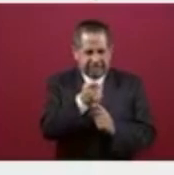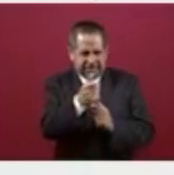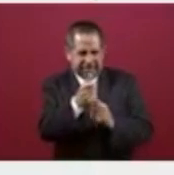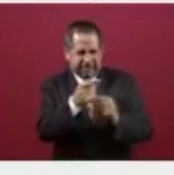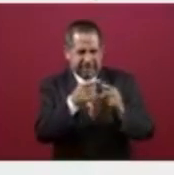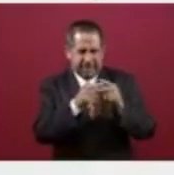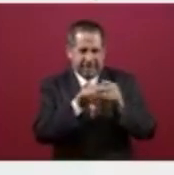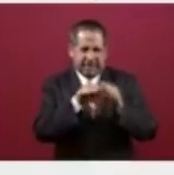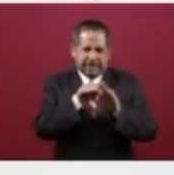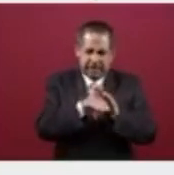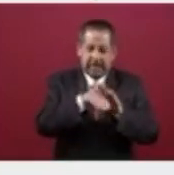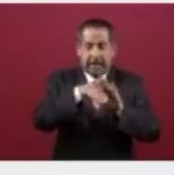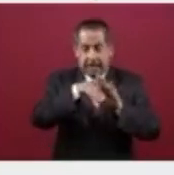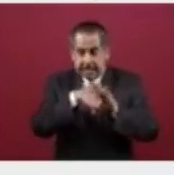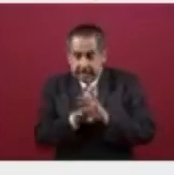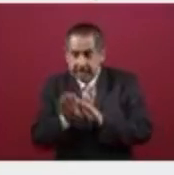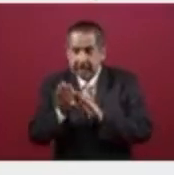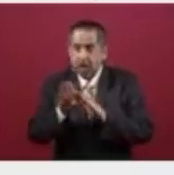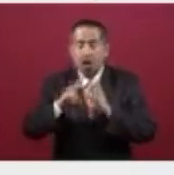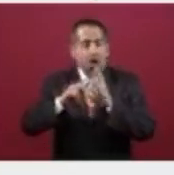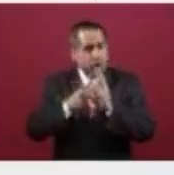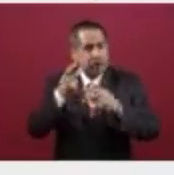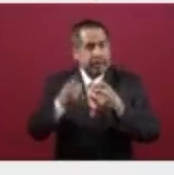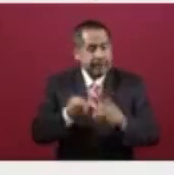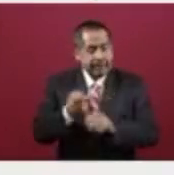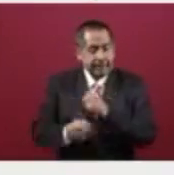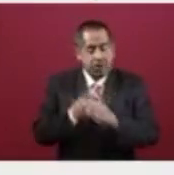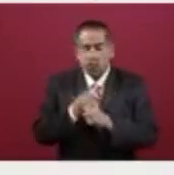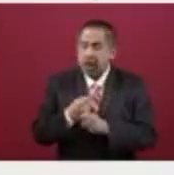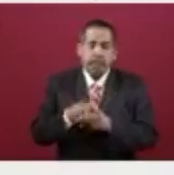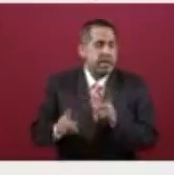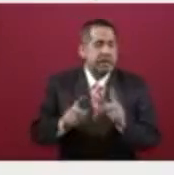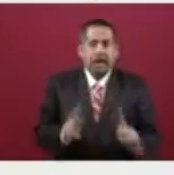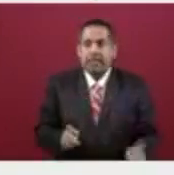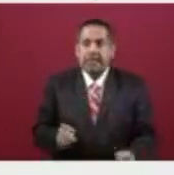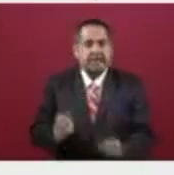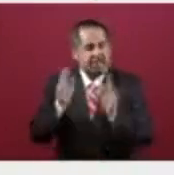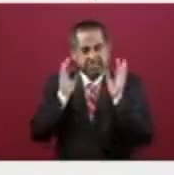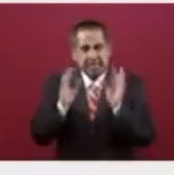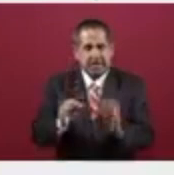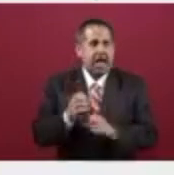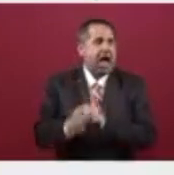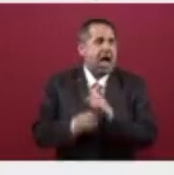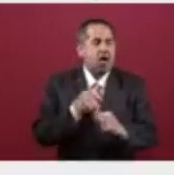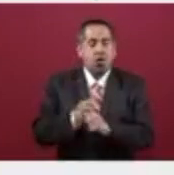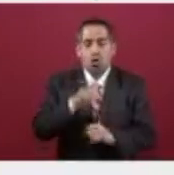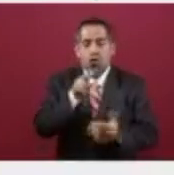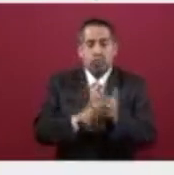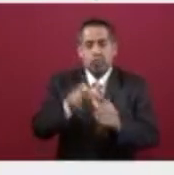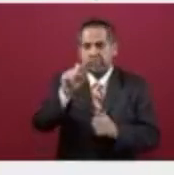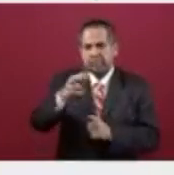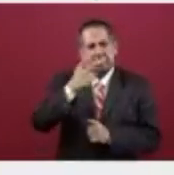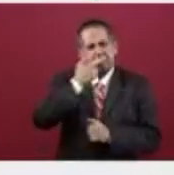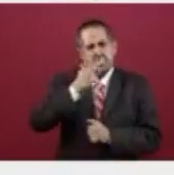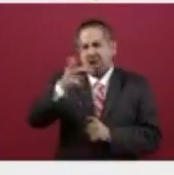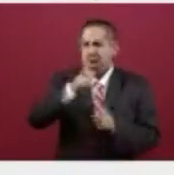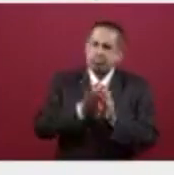donde ya empieza la producción este año y a partir del 2020 se incrementa de manera